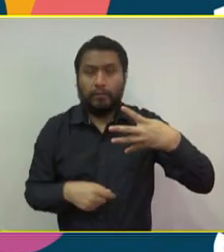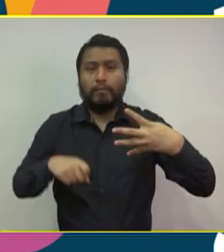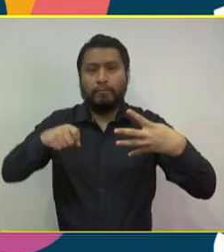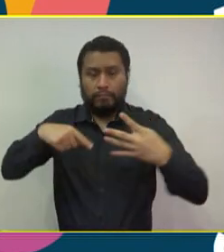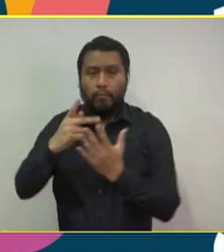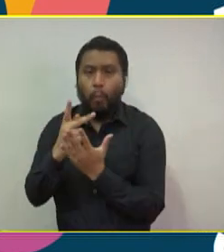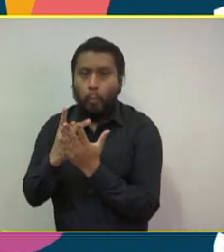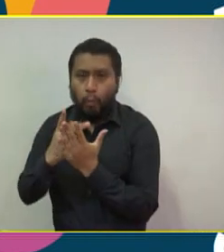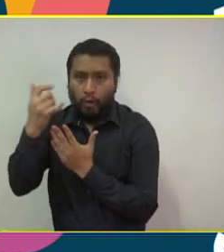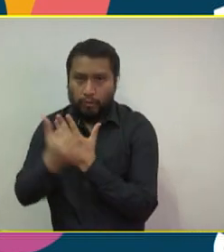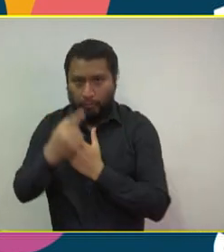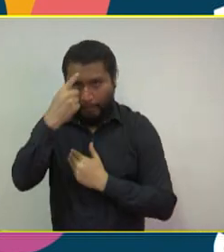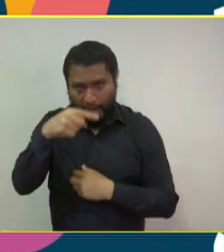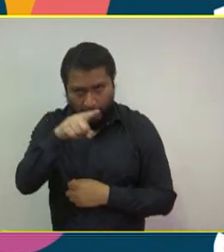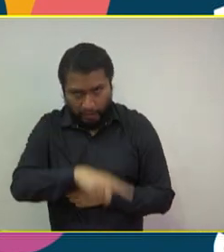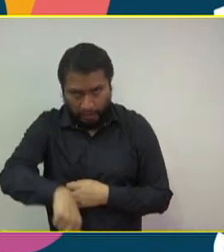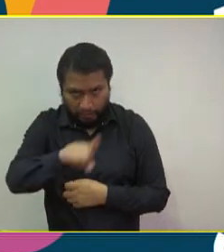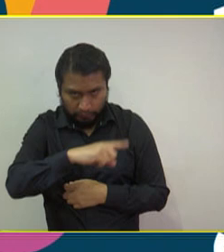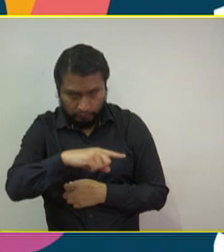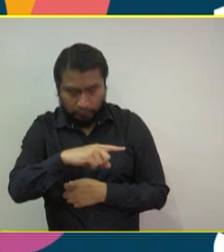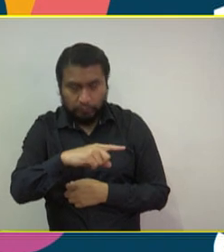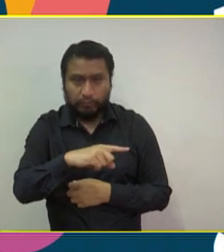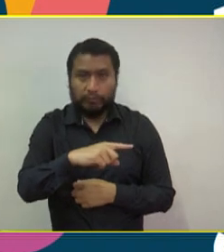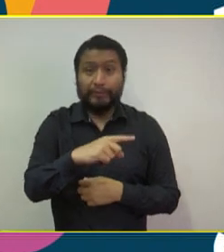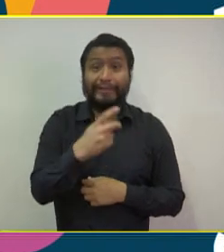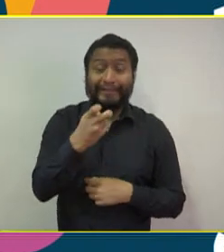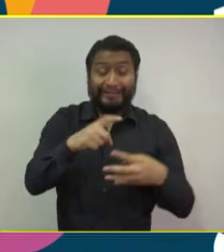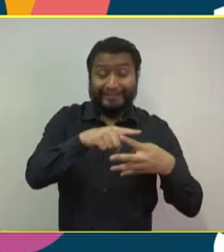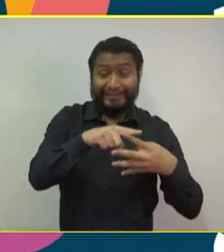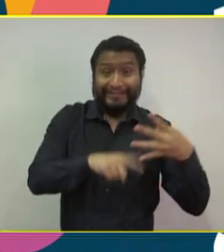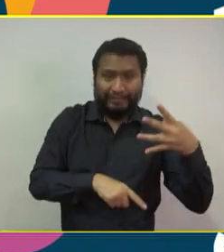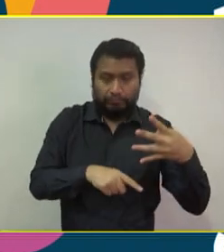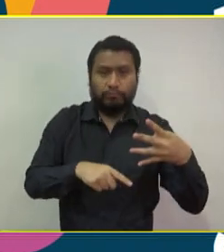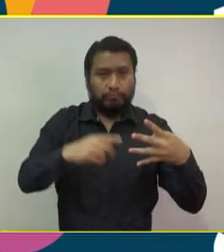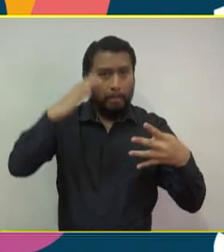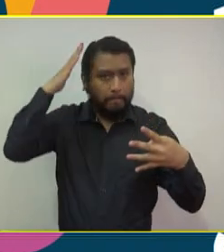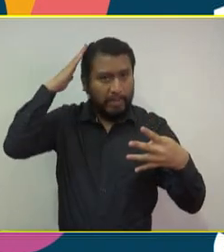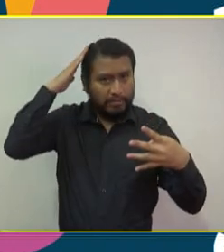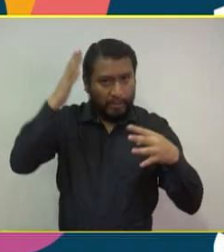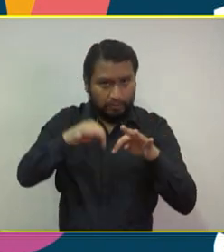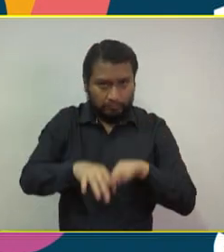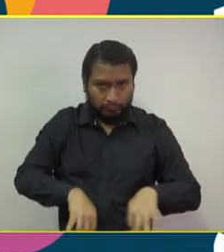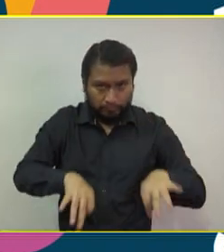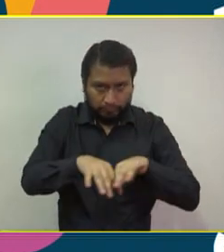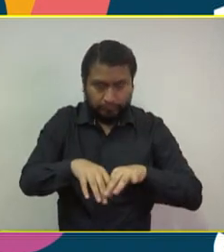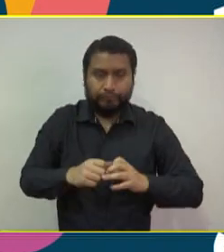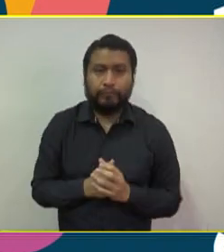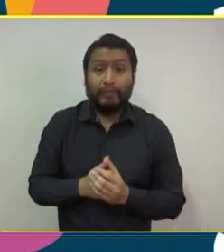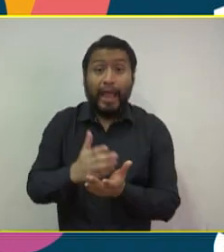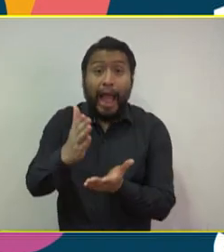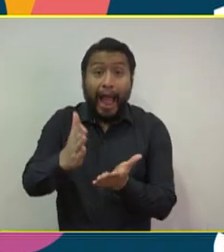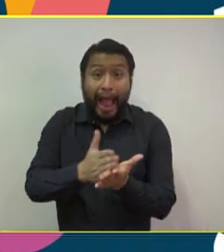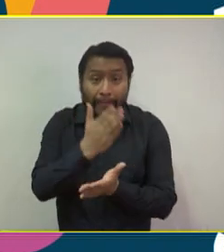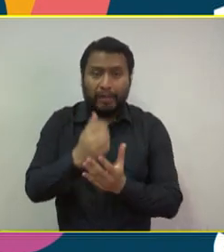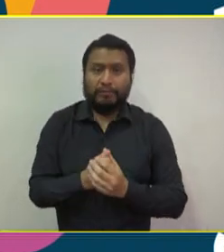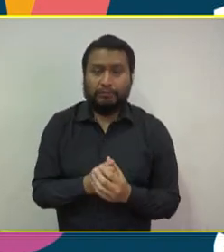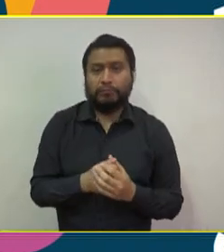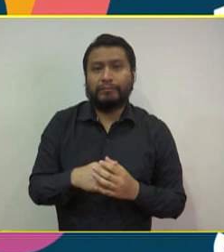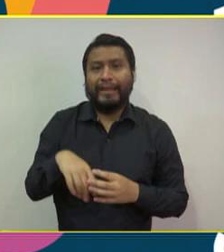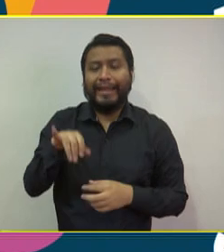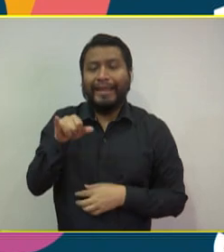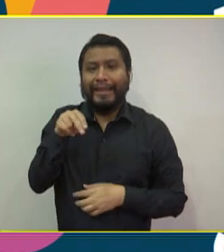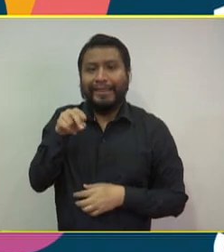el proyecto, por lo cual ellos conforman los actores directos. Por otra parte, los actores